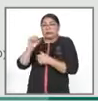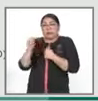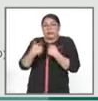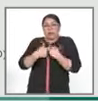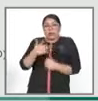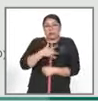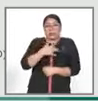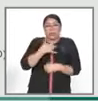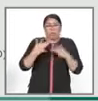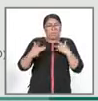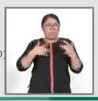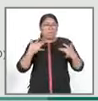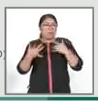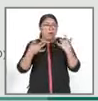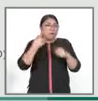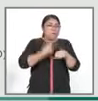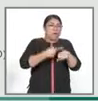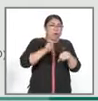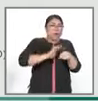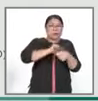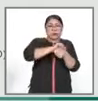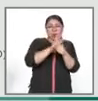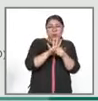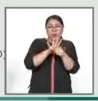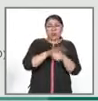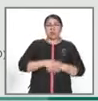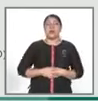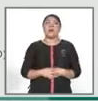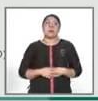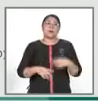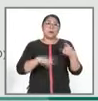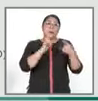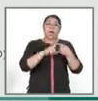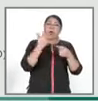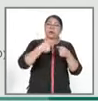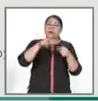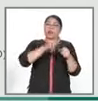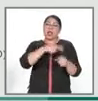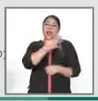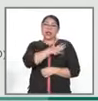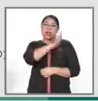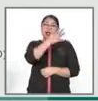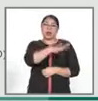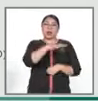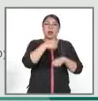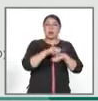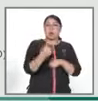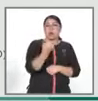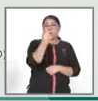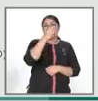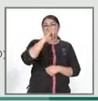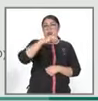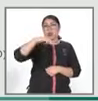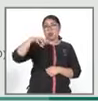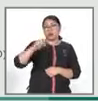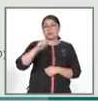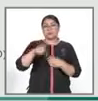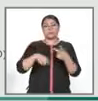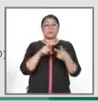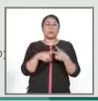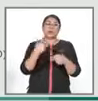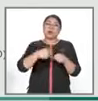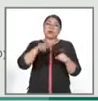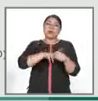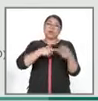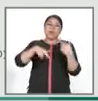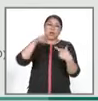respiratoria en la zona conurbada Estos son el hospital general de zona número uno del IMS el Hospital